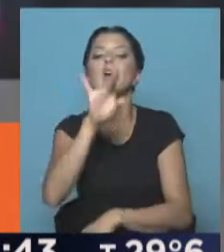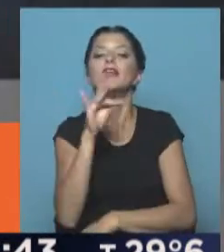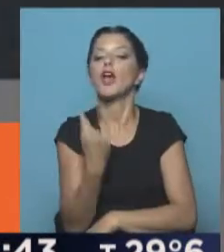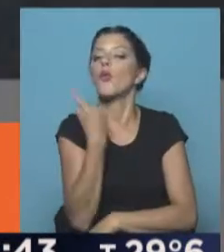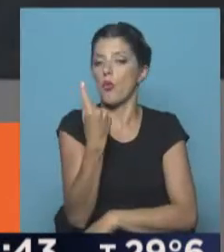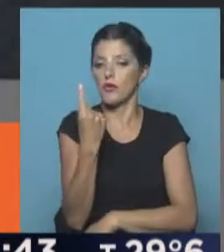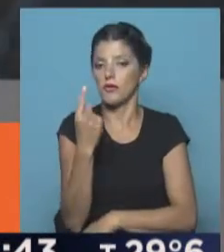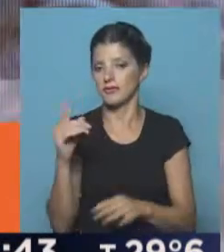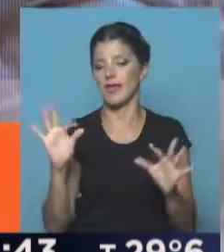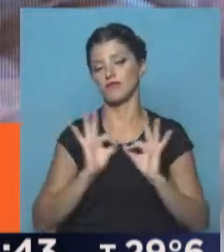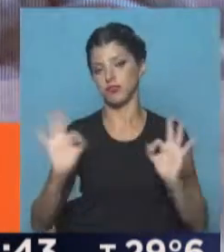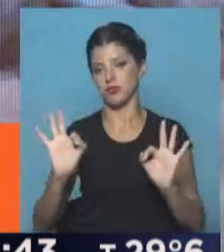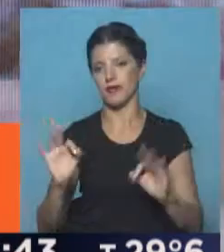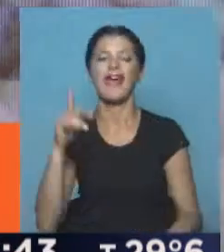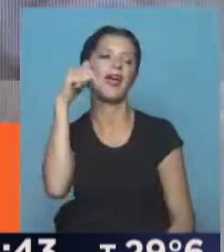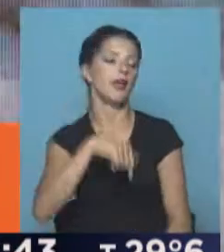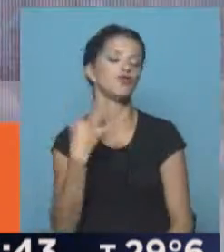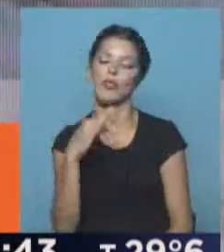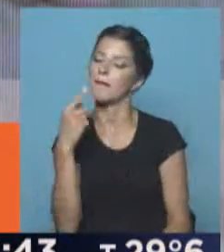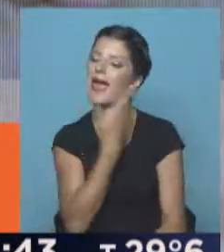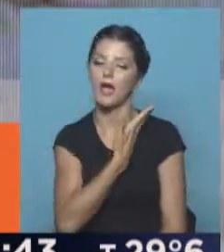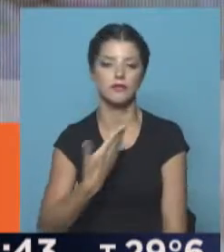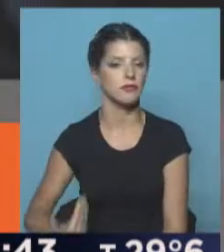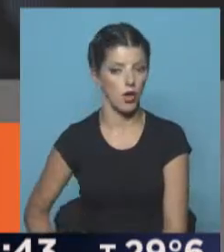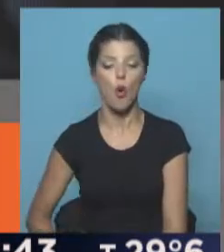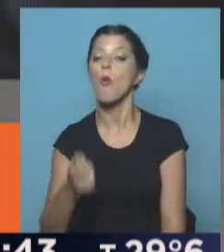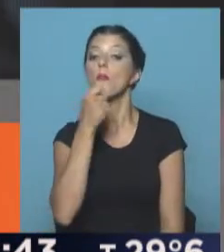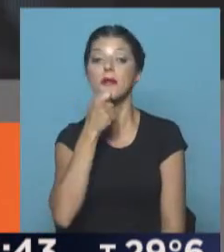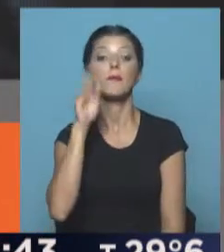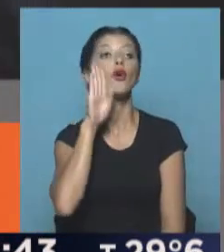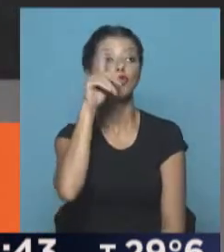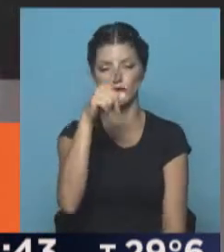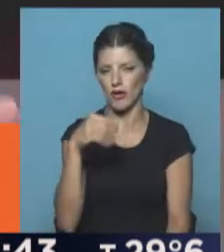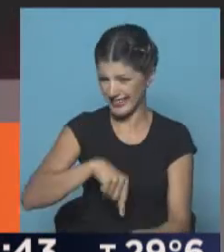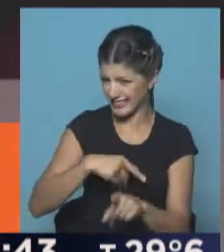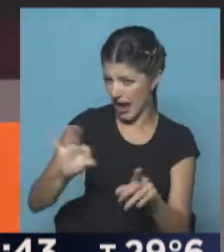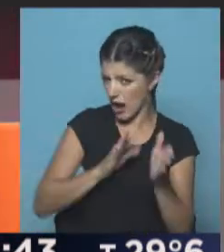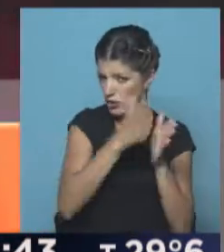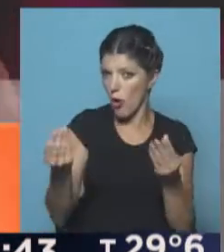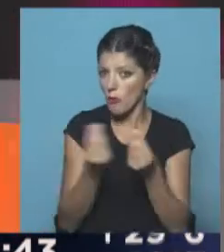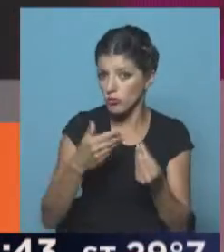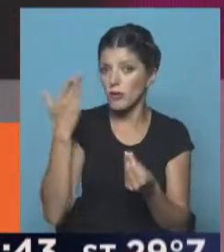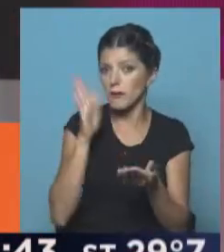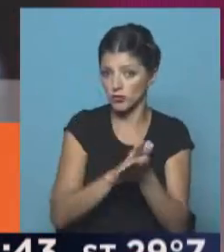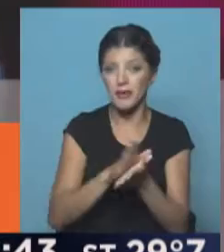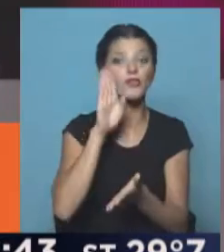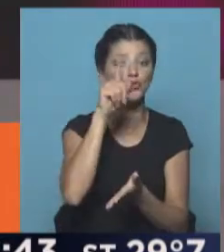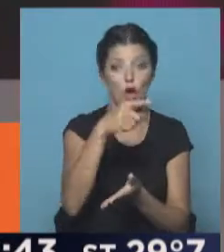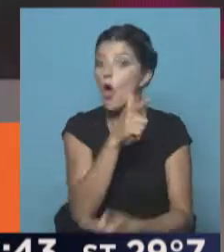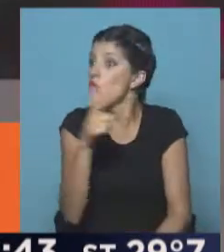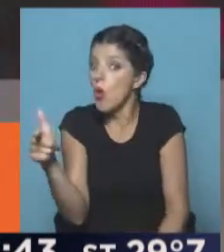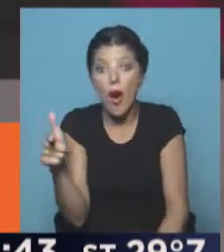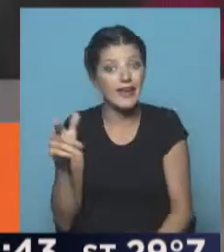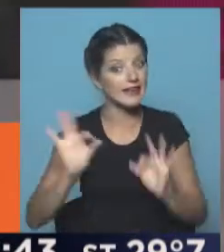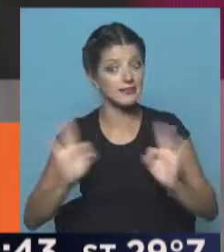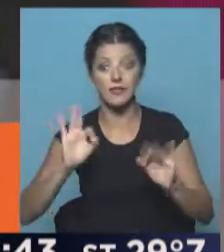atrás de esto tiene que estar el Estado con política activa. En Estados Unidos, hablamos mucho de Estados Unidos este año, no hay licencia por maternidad. Directamente no hay. No hay. Te podés tomar